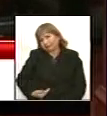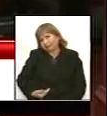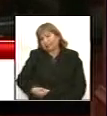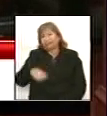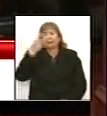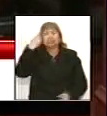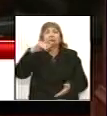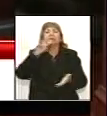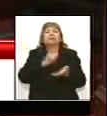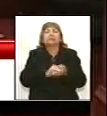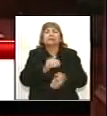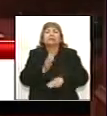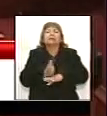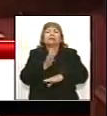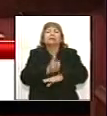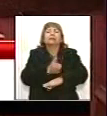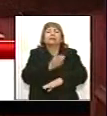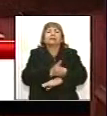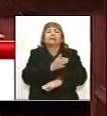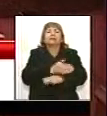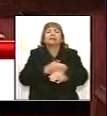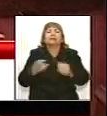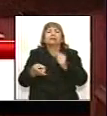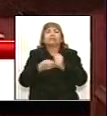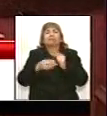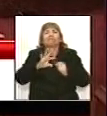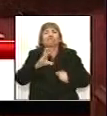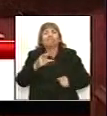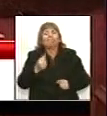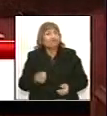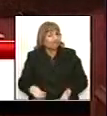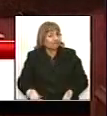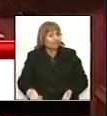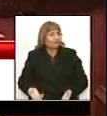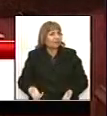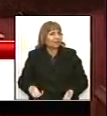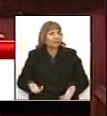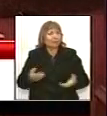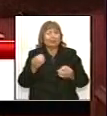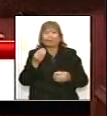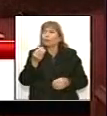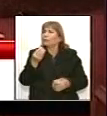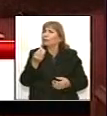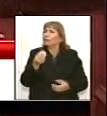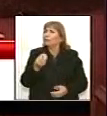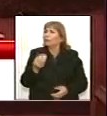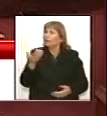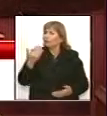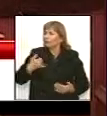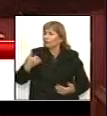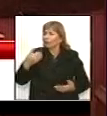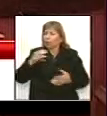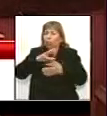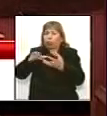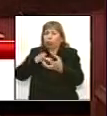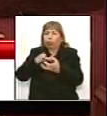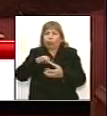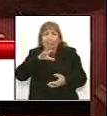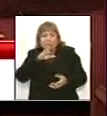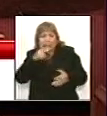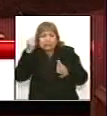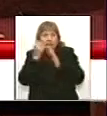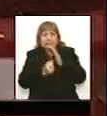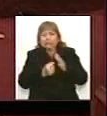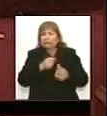que pueda mejorar la seguridad ciudadana? Los jóvenes involucrados en actos